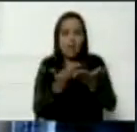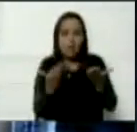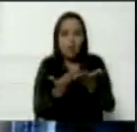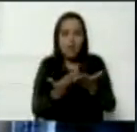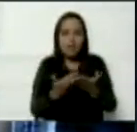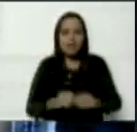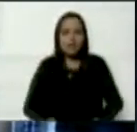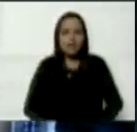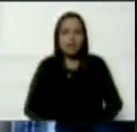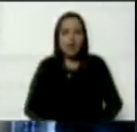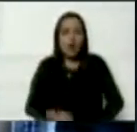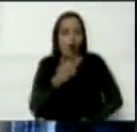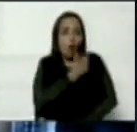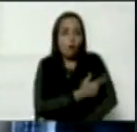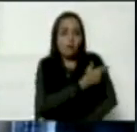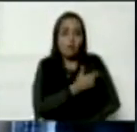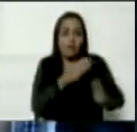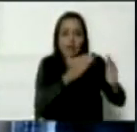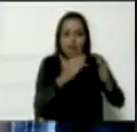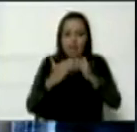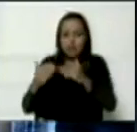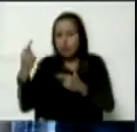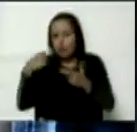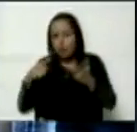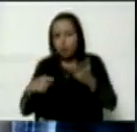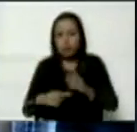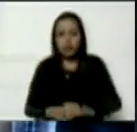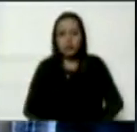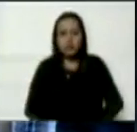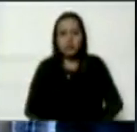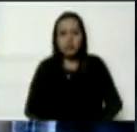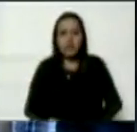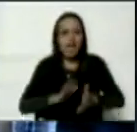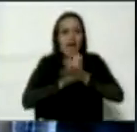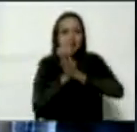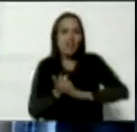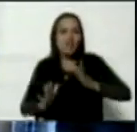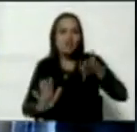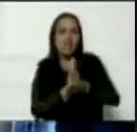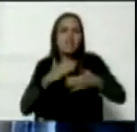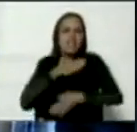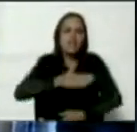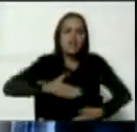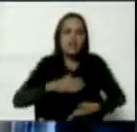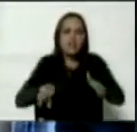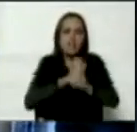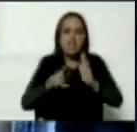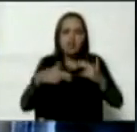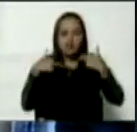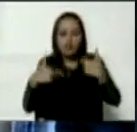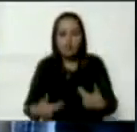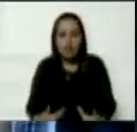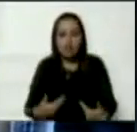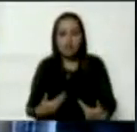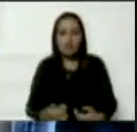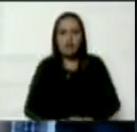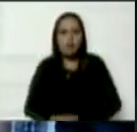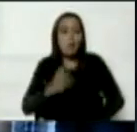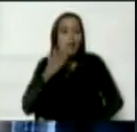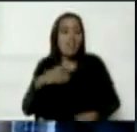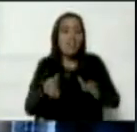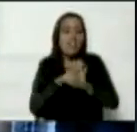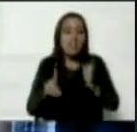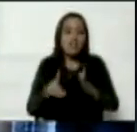hospitales, viviendas y otros, socavando el disfrute de muchos derechos humanos, lo que incluye el derecho a una